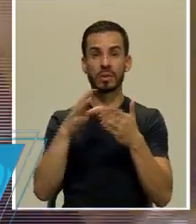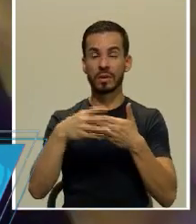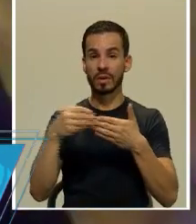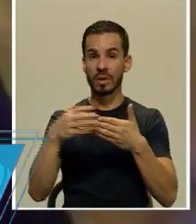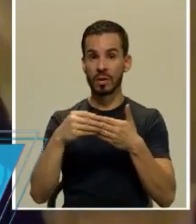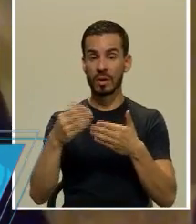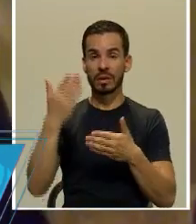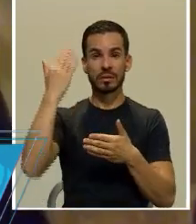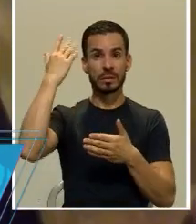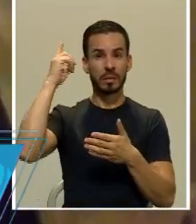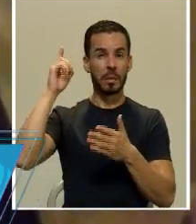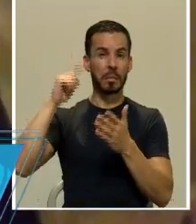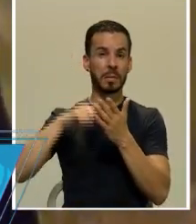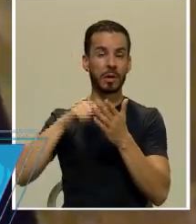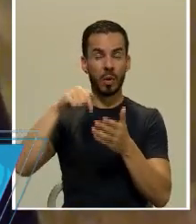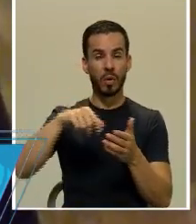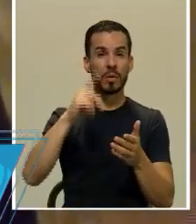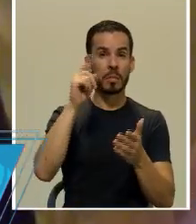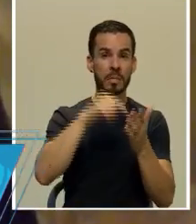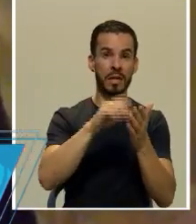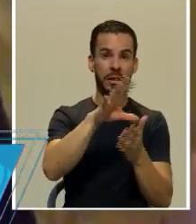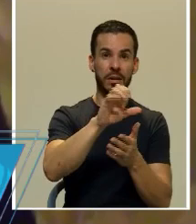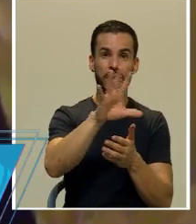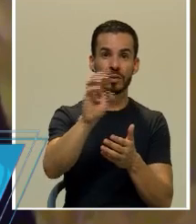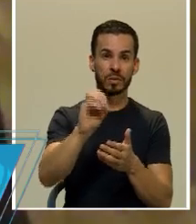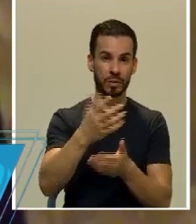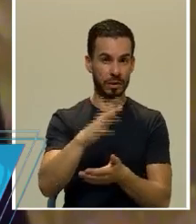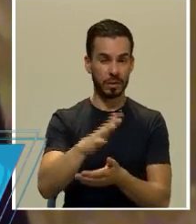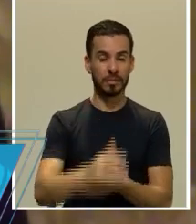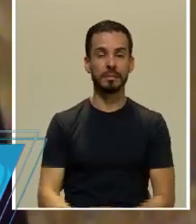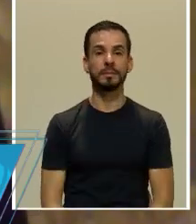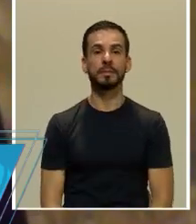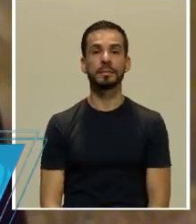El proyecto anterior andaba en 1.000, hoy 1.550.